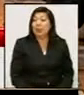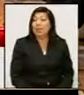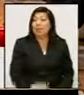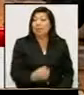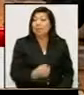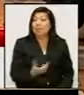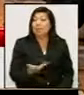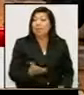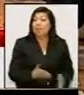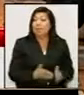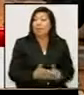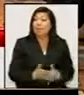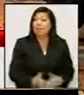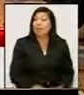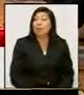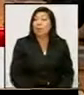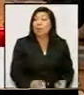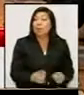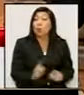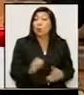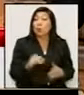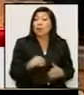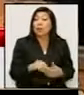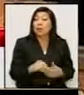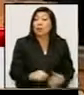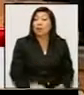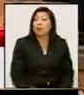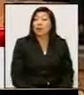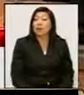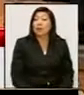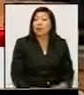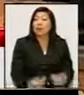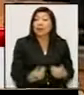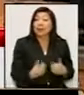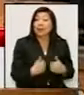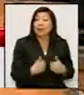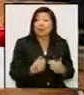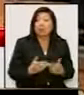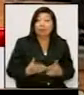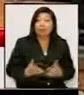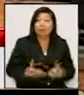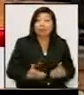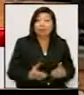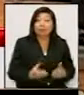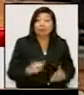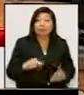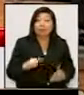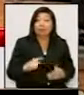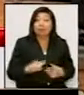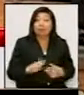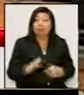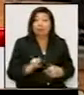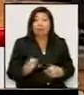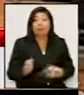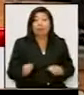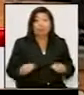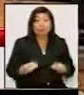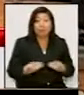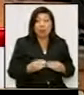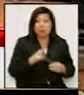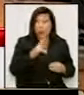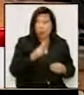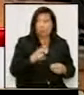Ese servicio, cuando se da la concesión, tenía la ruta entre Quillabamba, Machu Picchu,